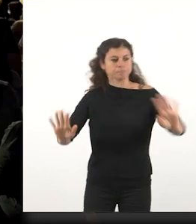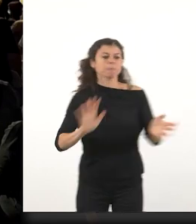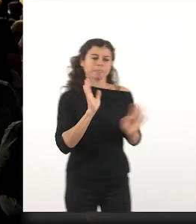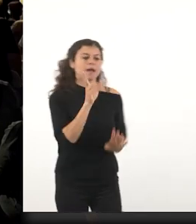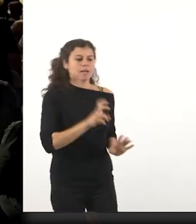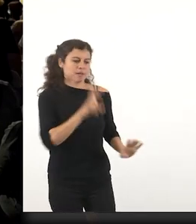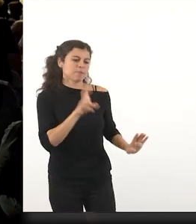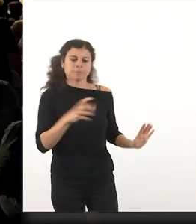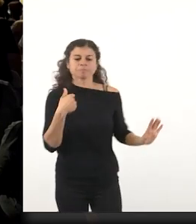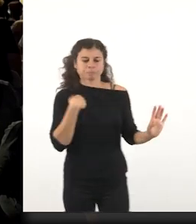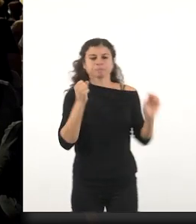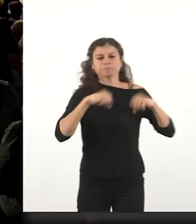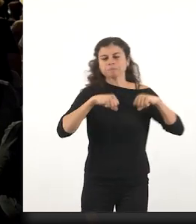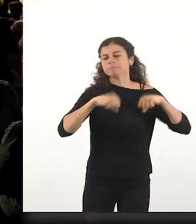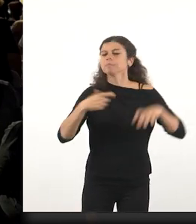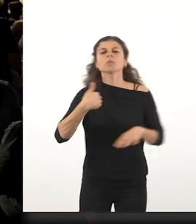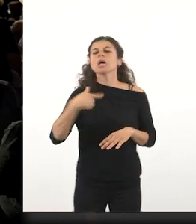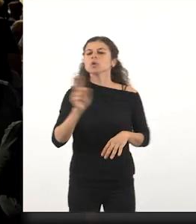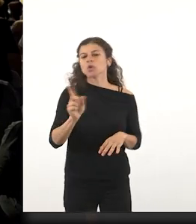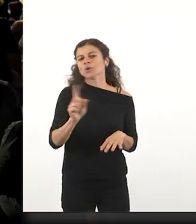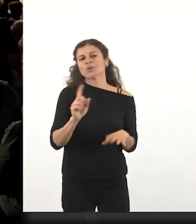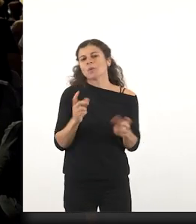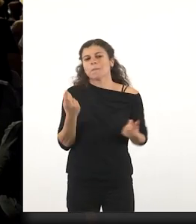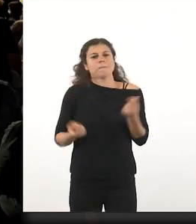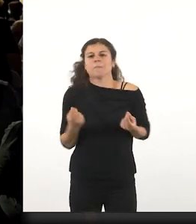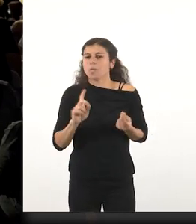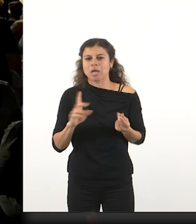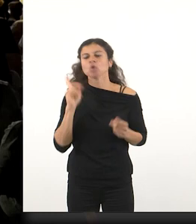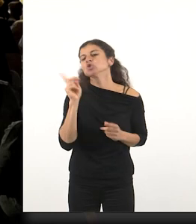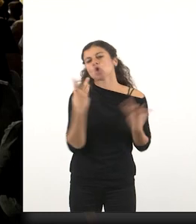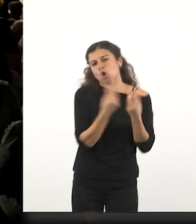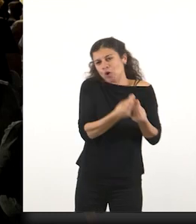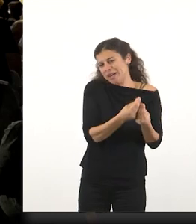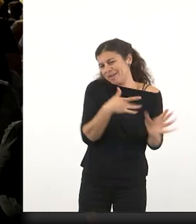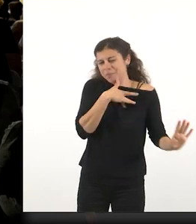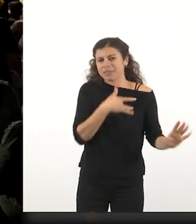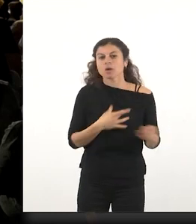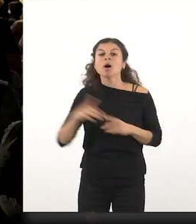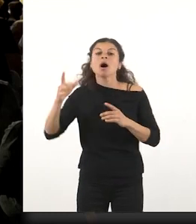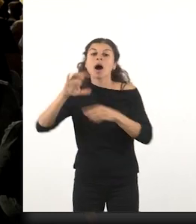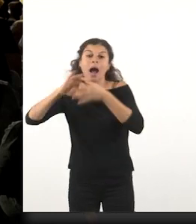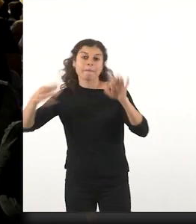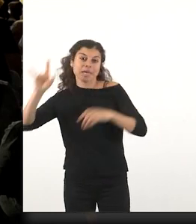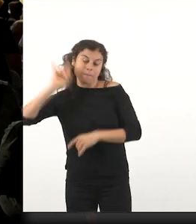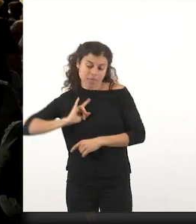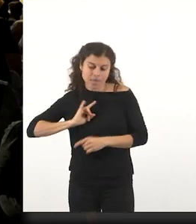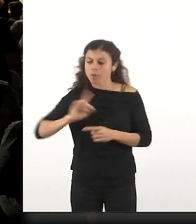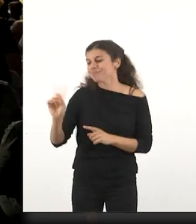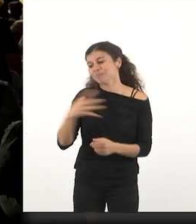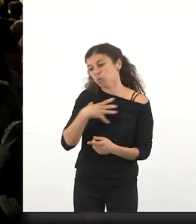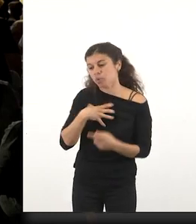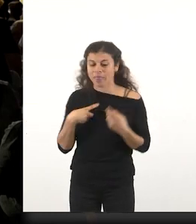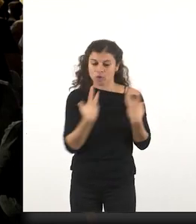otro chico, ¿vale? Porque mi novio lo pasa mal. Bailo solo con él, que es más romántico. Mi amiga me llama, Pamela, te vienes, no puedo, tía, estoy con mi novio. Pamela, vamos al cine, tía, es que ya he quedado con